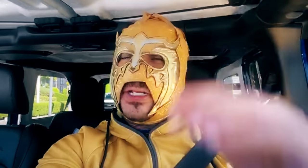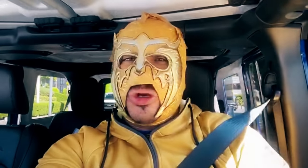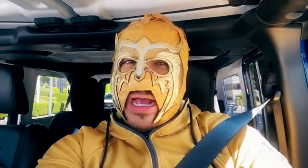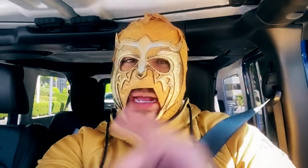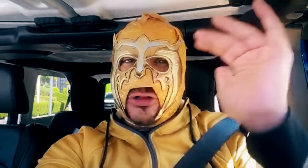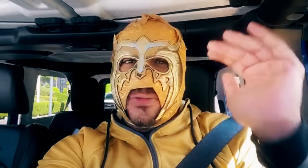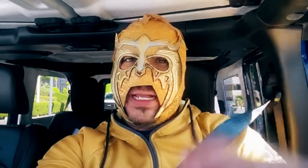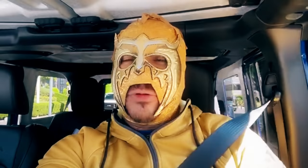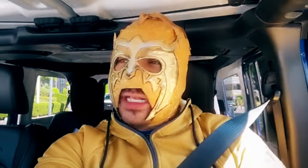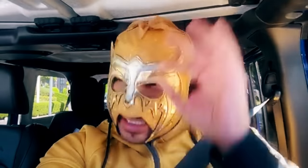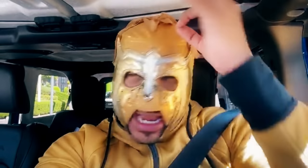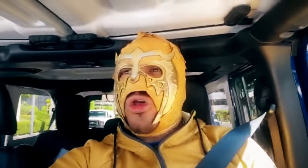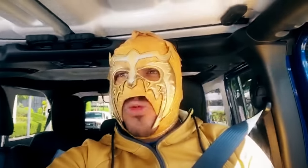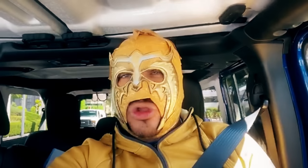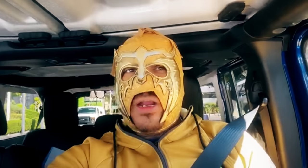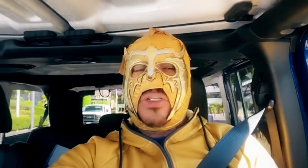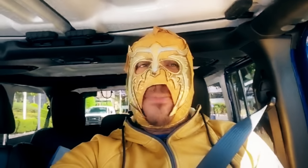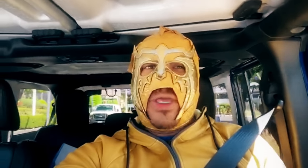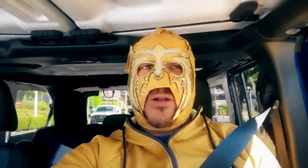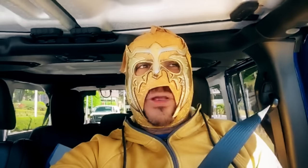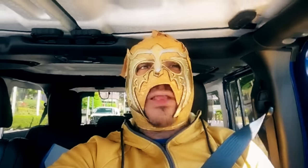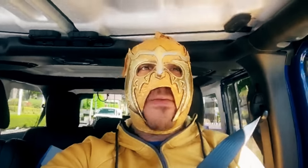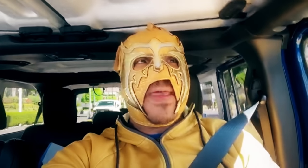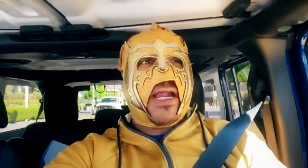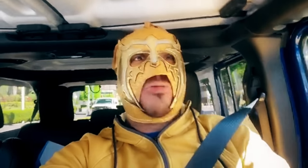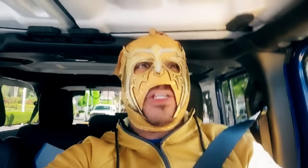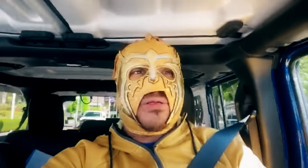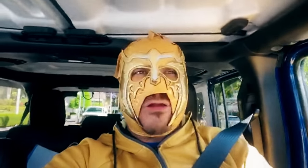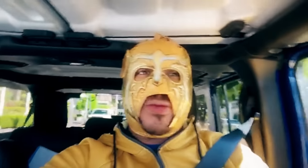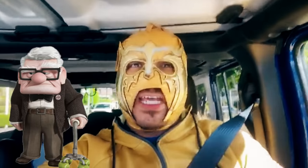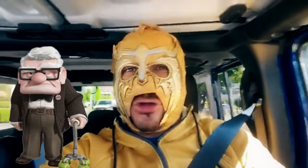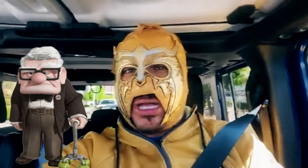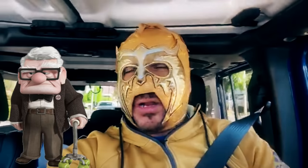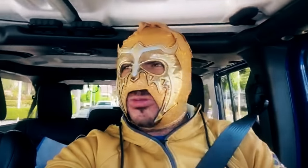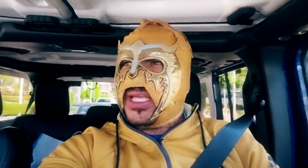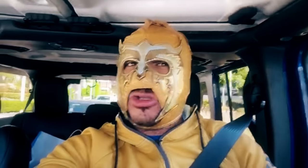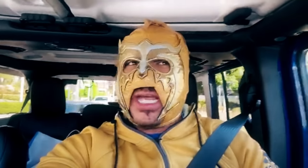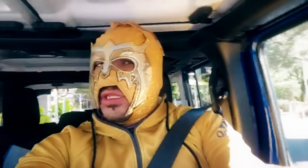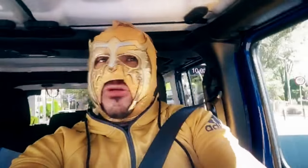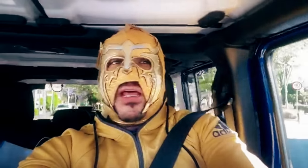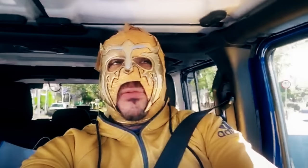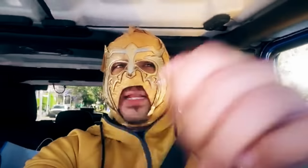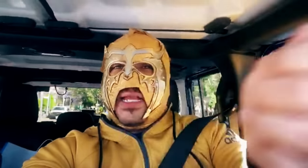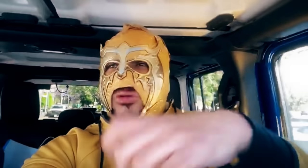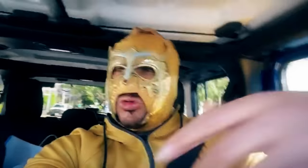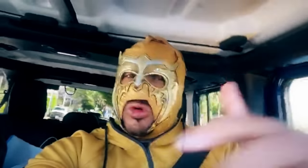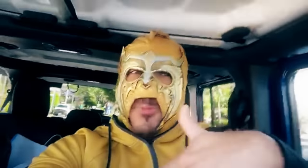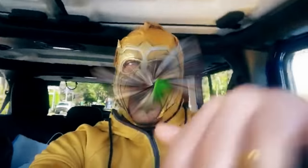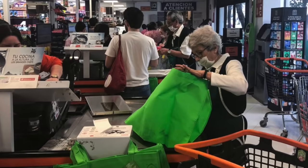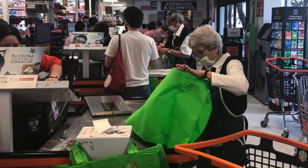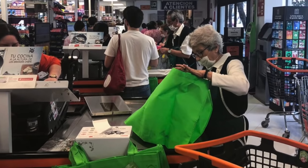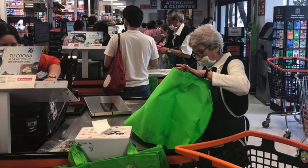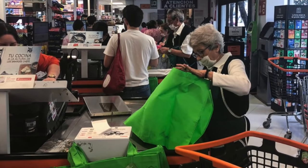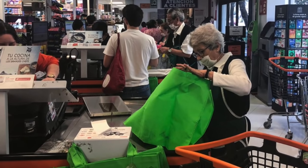pinche precio al doble, cabrón. Así que todo el mundo tenemos que apoyarnos, cabrón. También viste los pinches, a los viejitos, cabrón. A los viejitos que te ayudan a meter tu